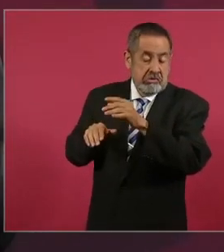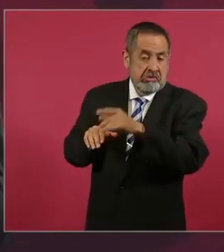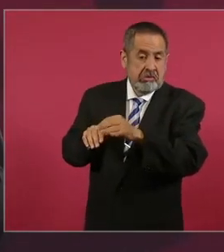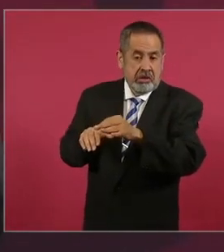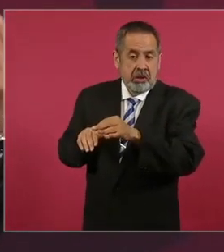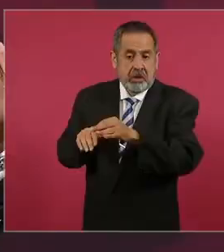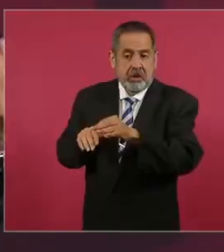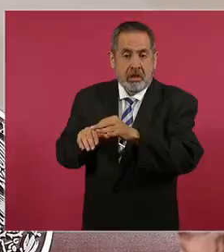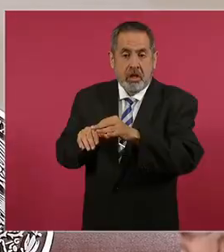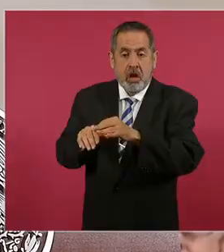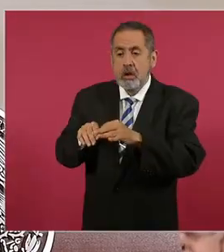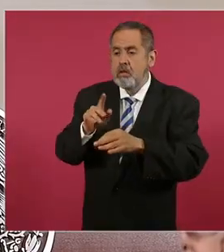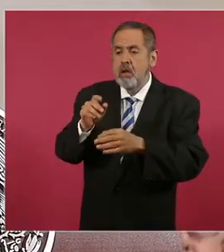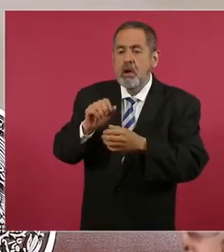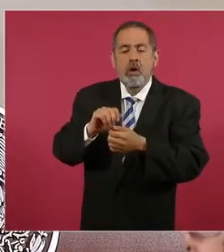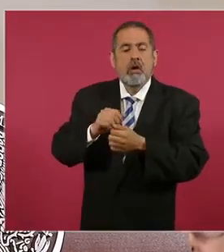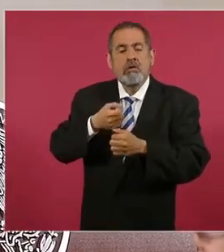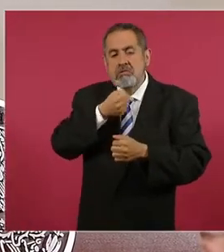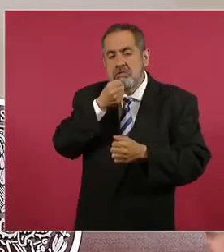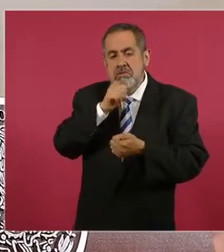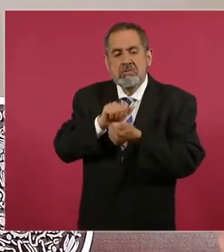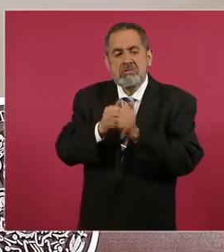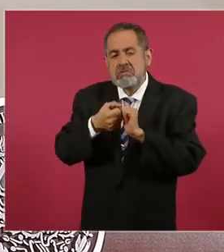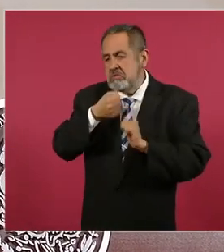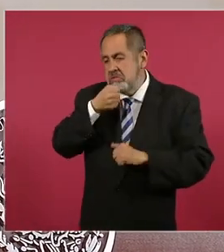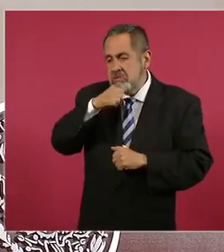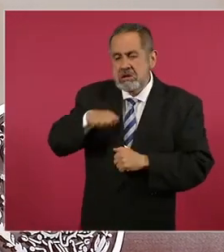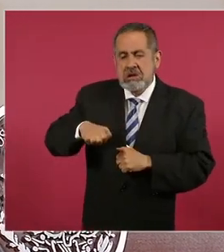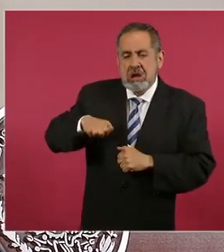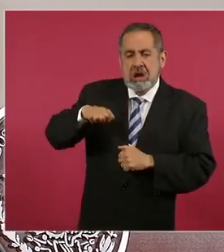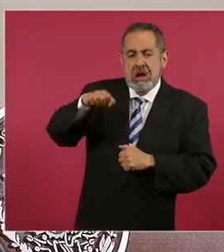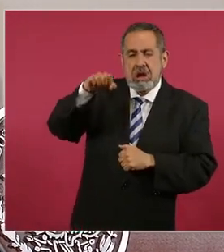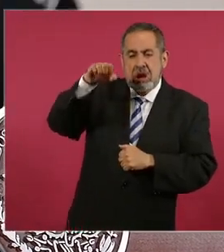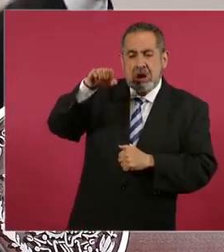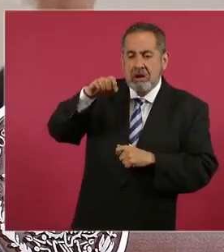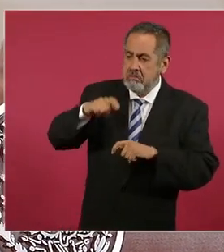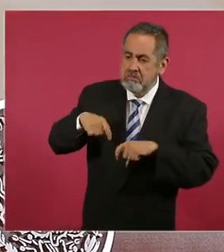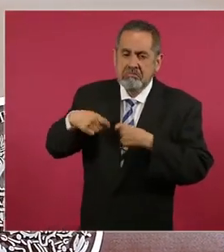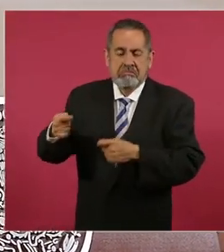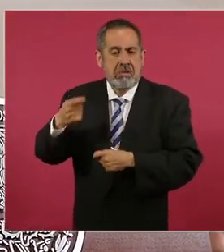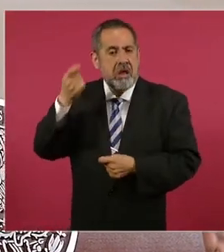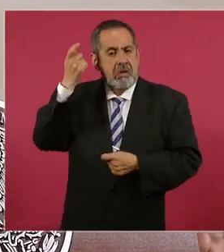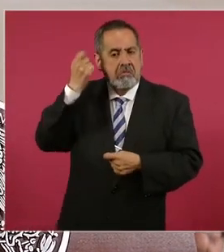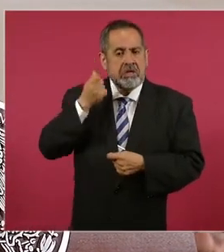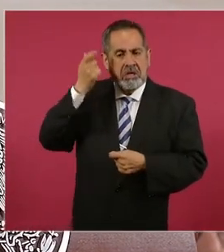al llegar a una determinada edad, se tiene derecho a una pensión,